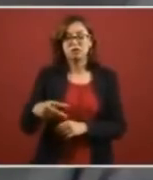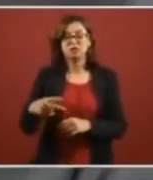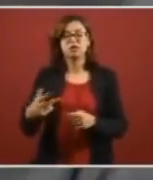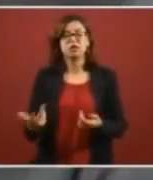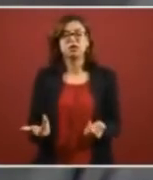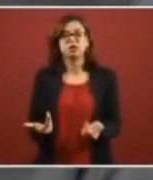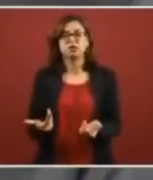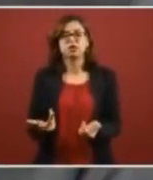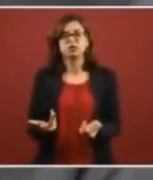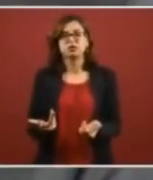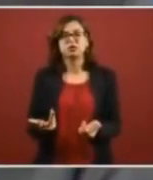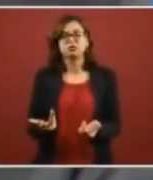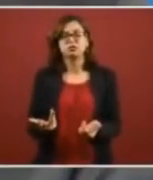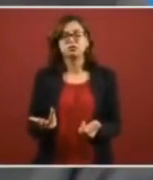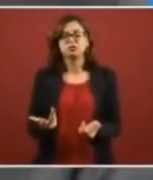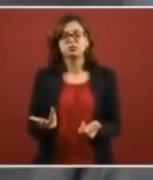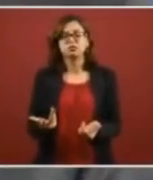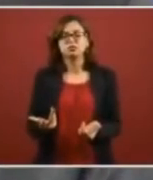tenemos